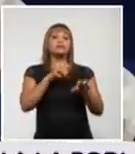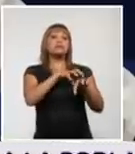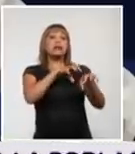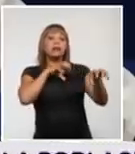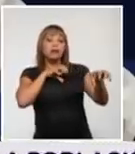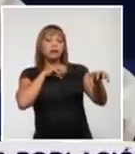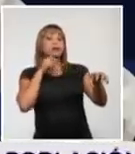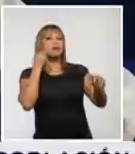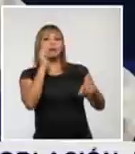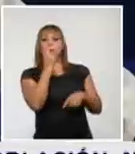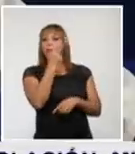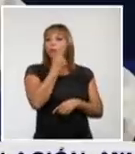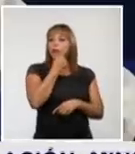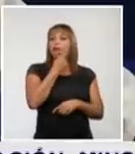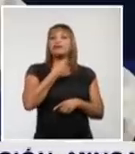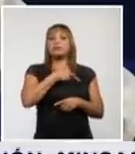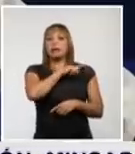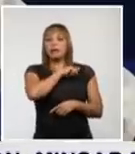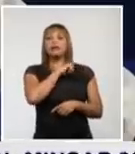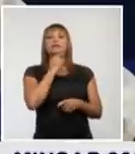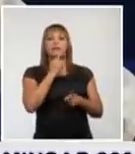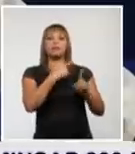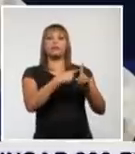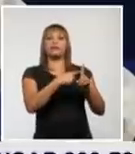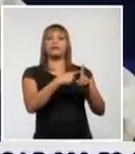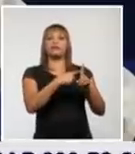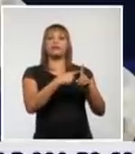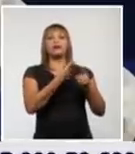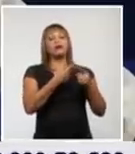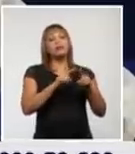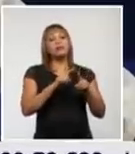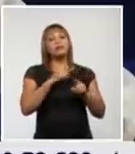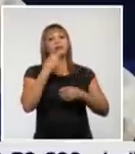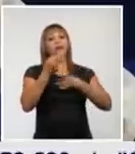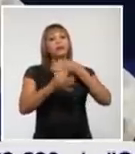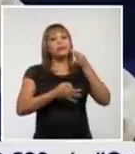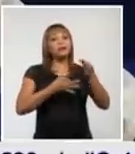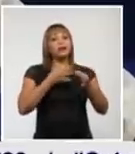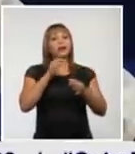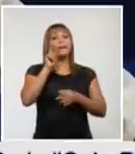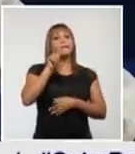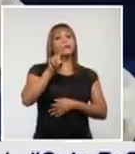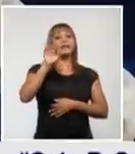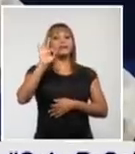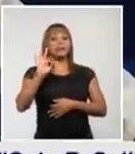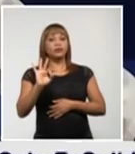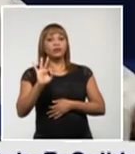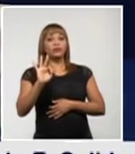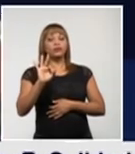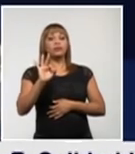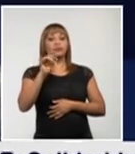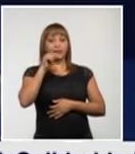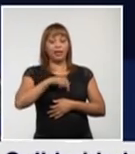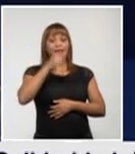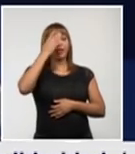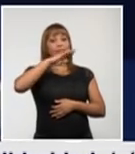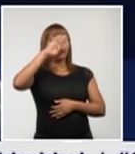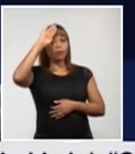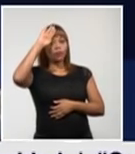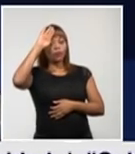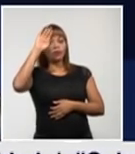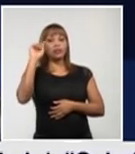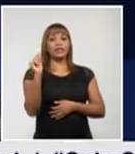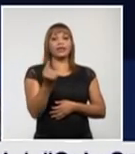el diagnóstico en el día de ayer. Por lo tanto, estamos hablando de 28 casos autóctonos y un